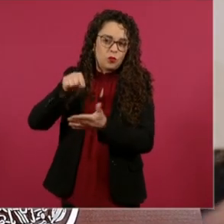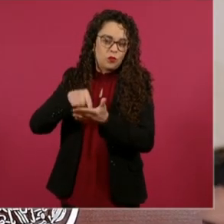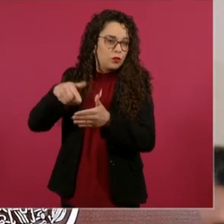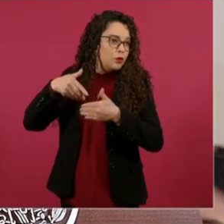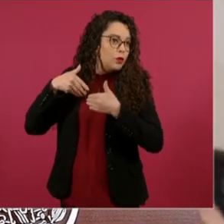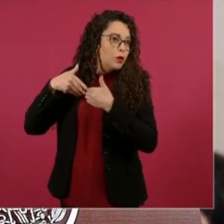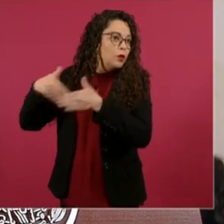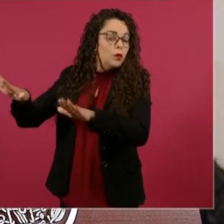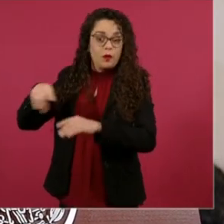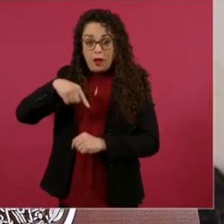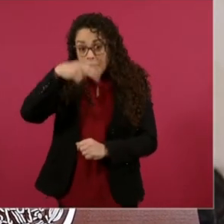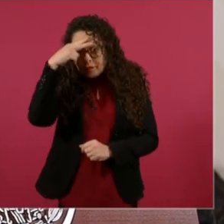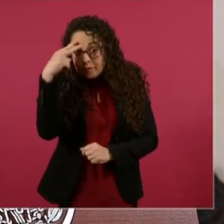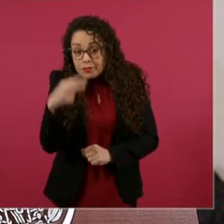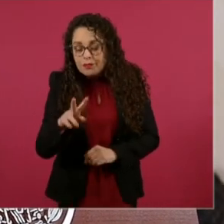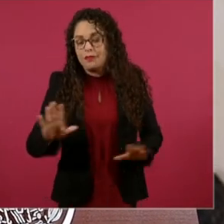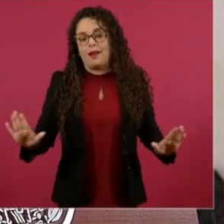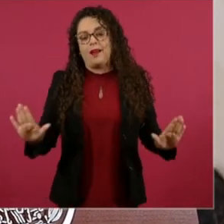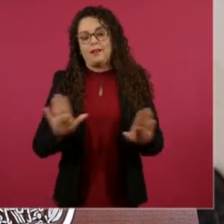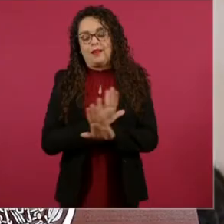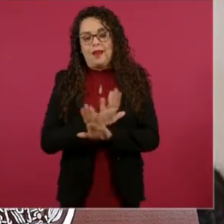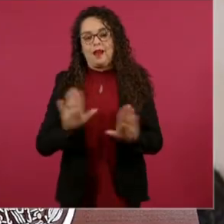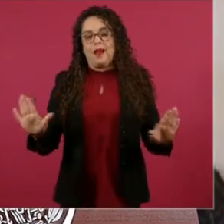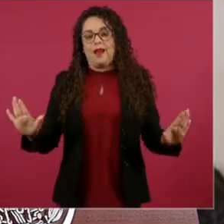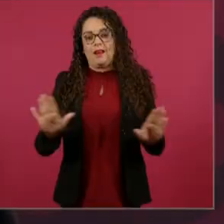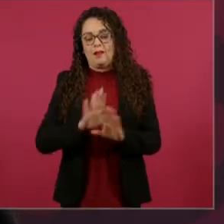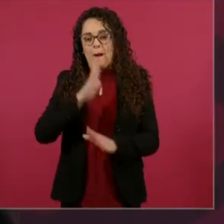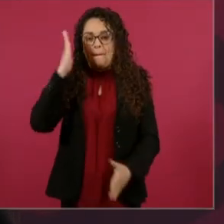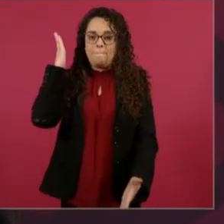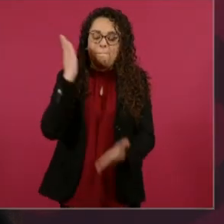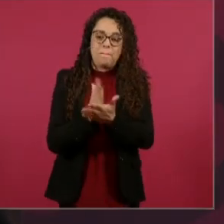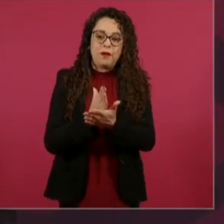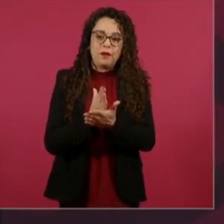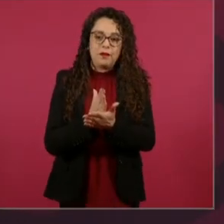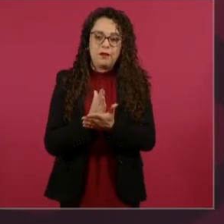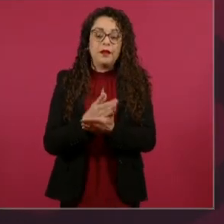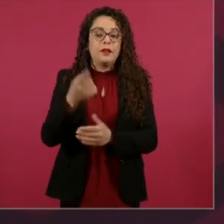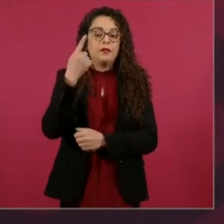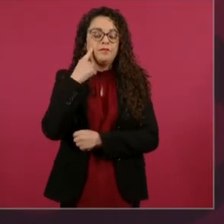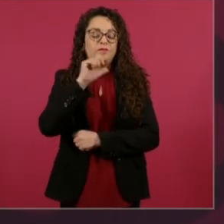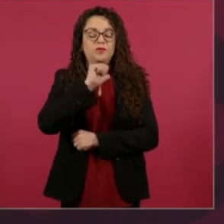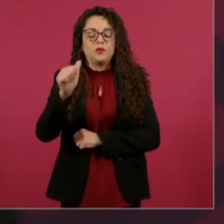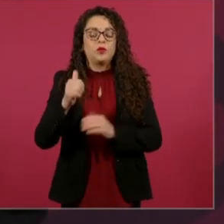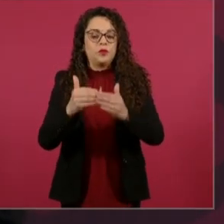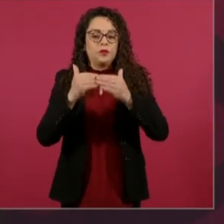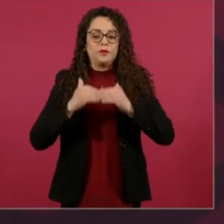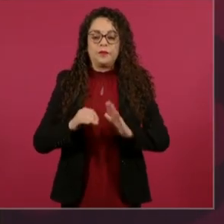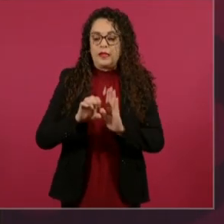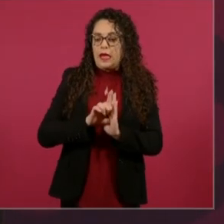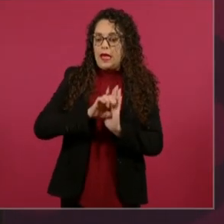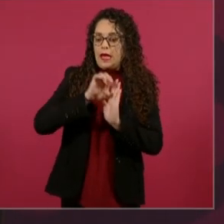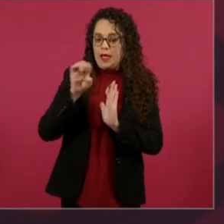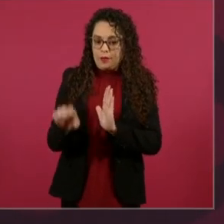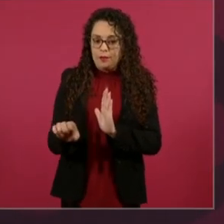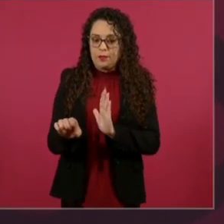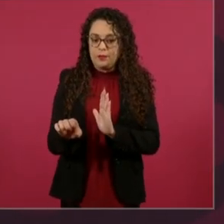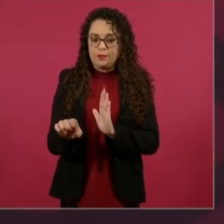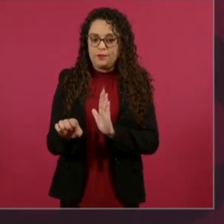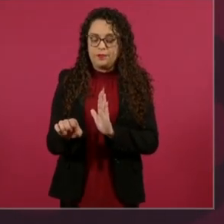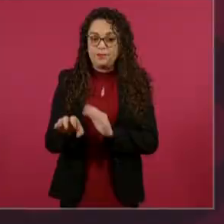Ya eso se acabó. Les voy a poner otro ejemplo, lo mismo del Reforma.